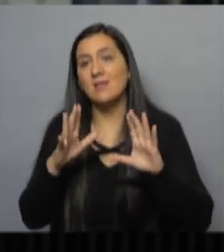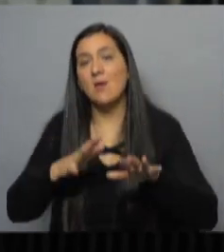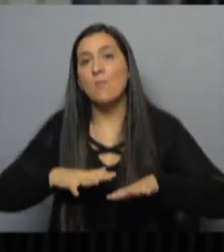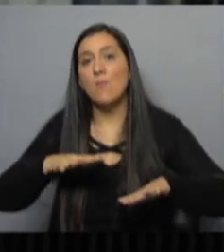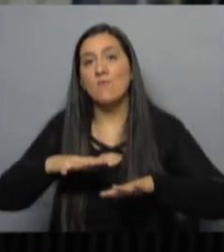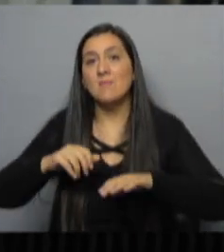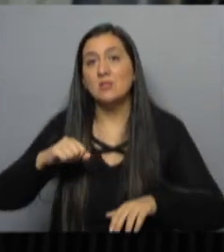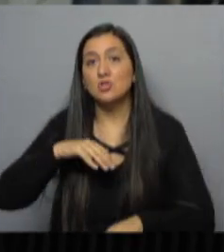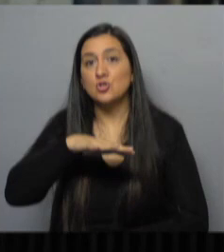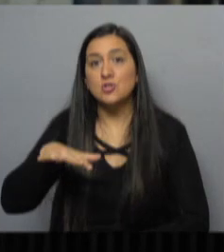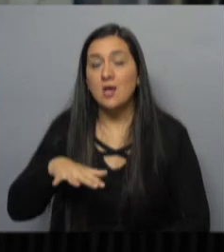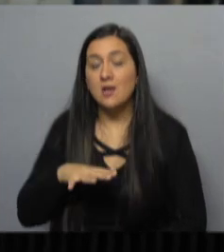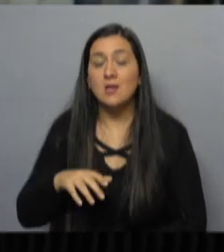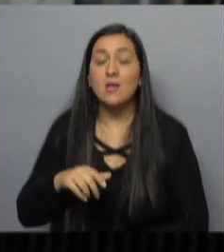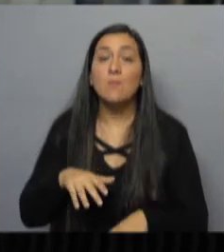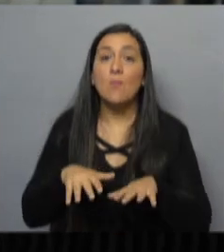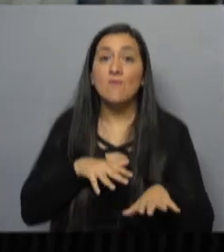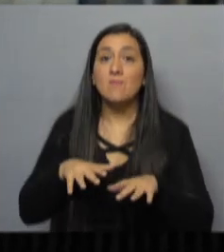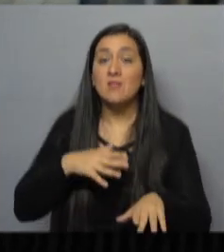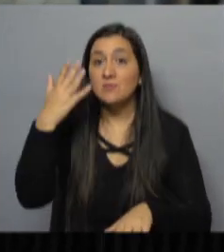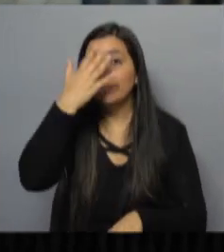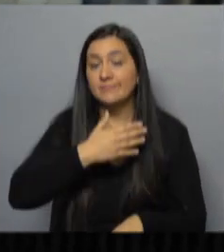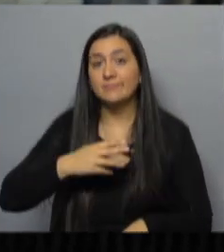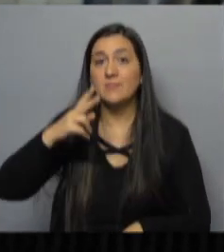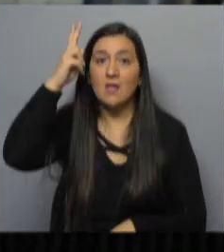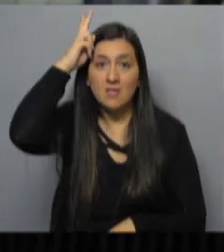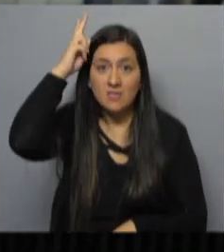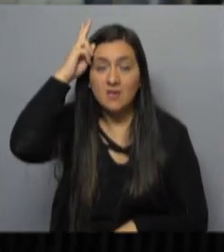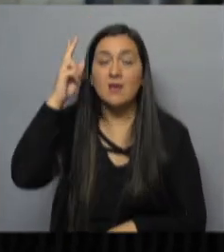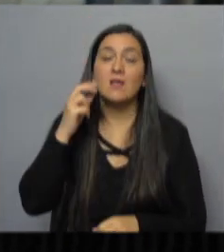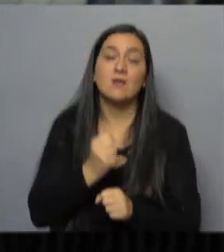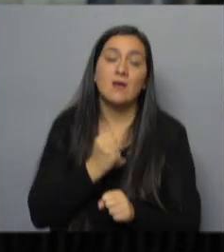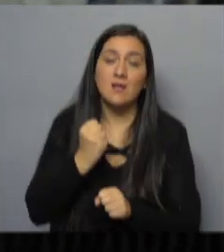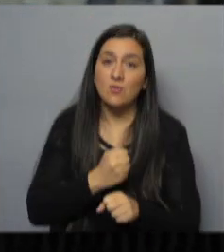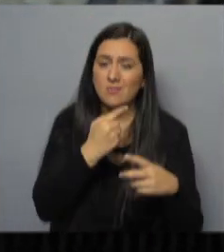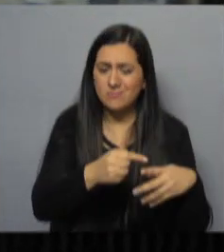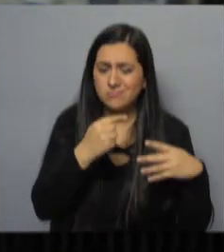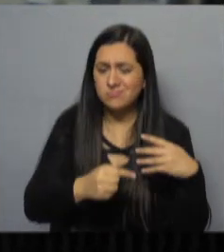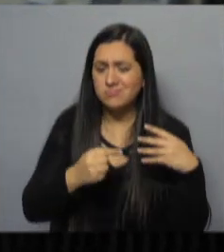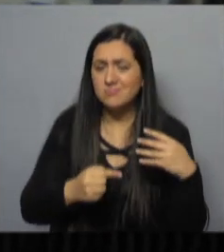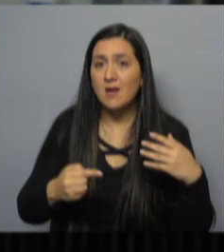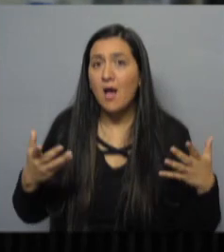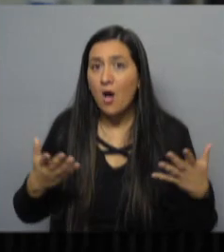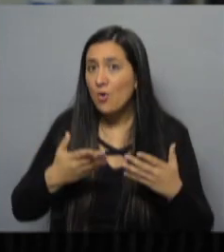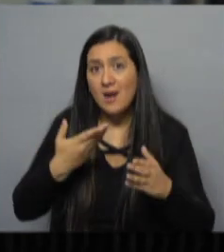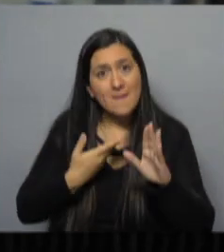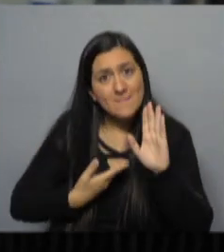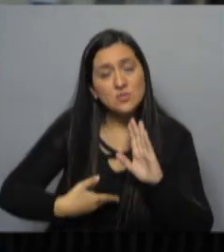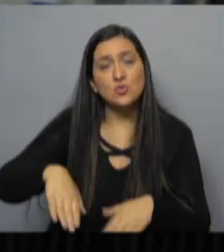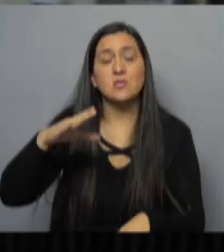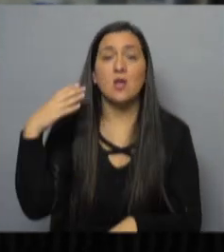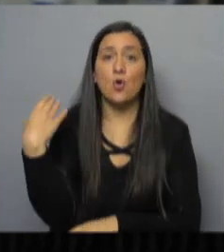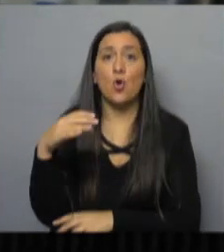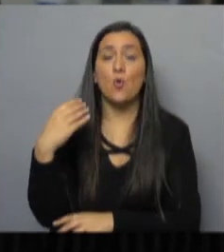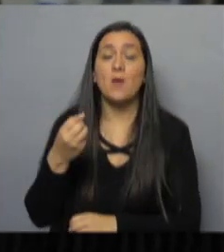movimientos sociales, movimientos afrodescendientes, indígenas, de trabajadores, y en este momento es la mayoría en Colombia, dado que